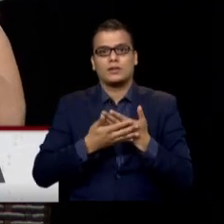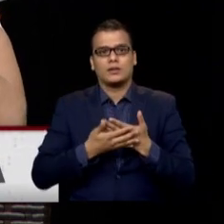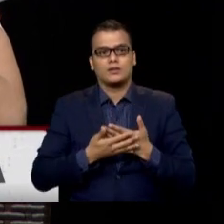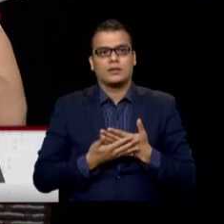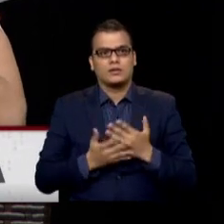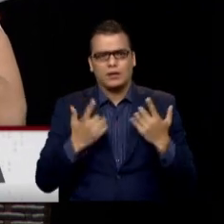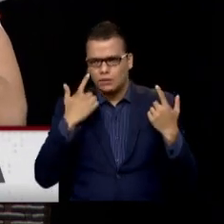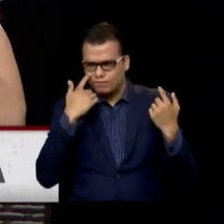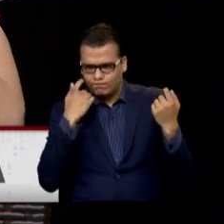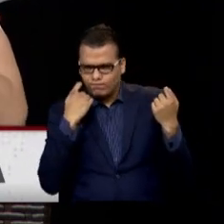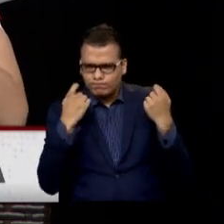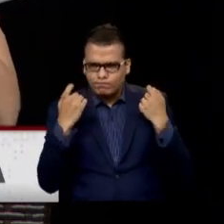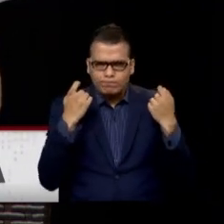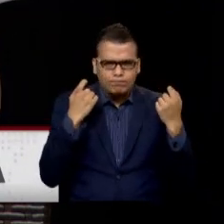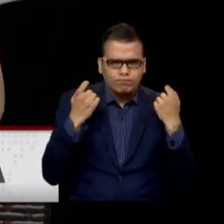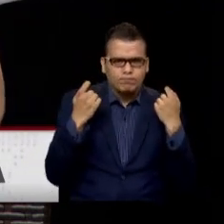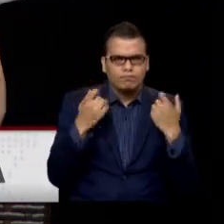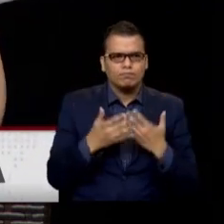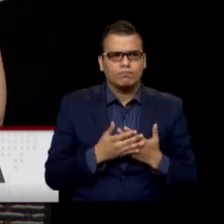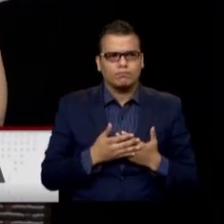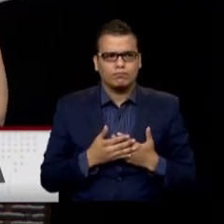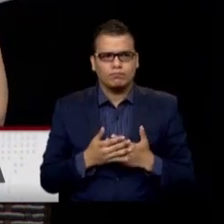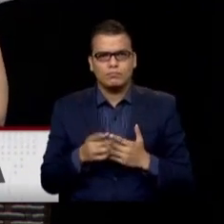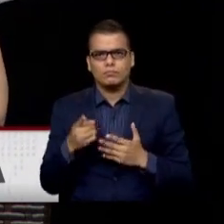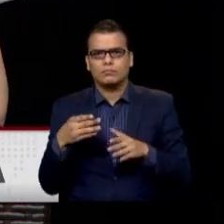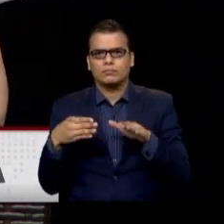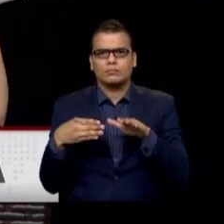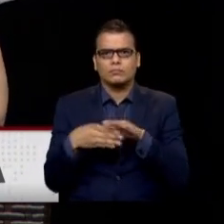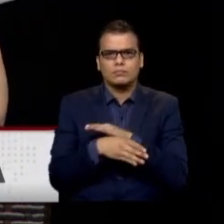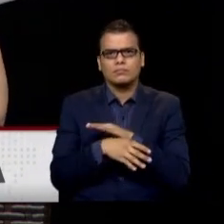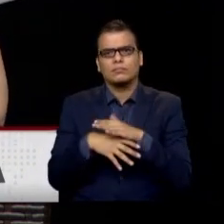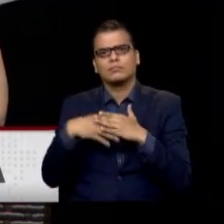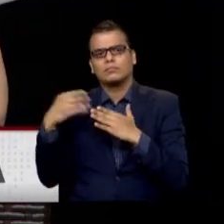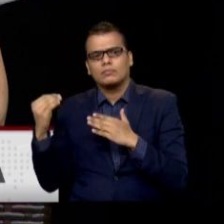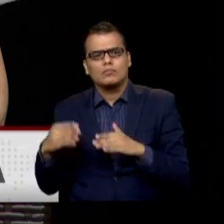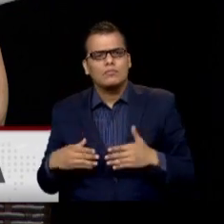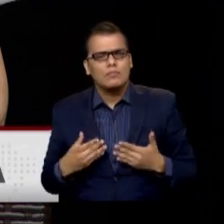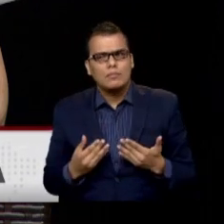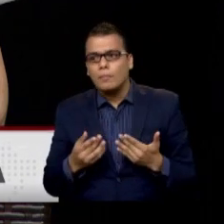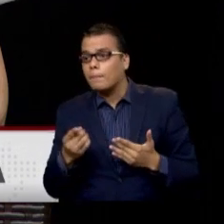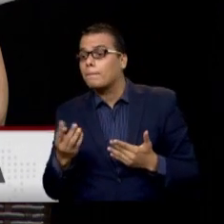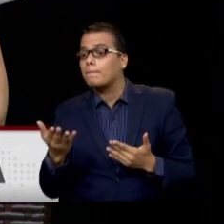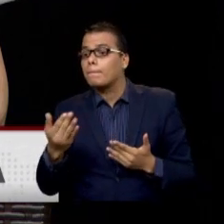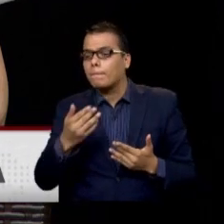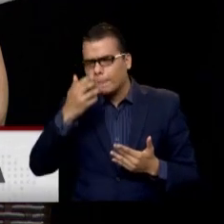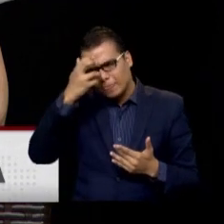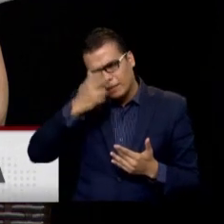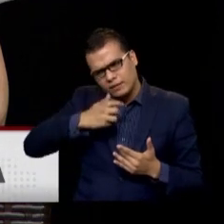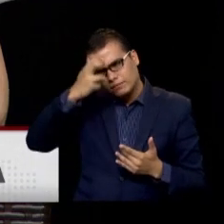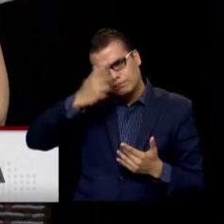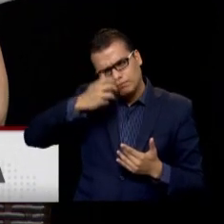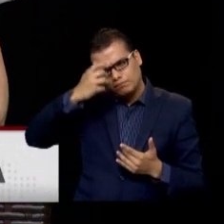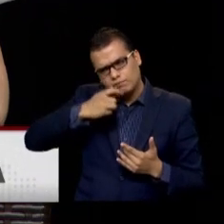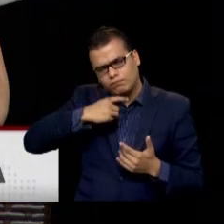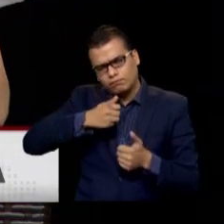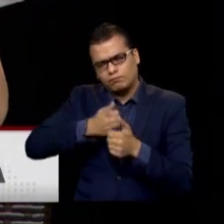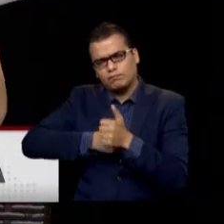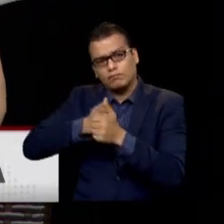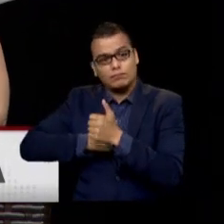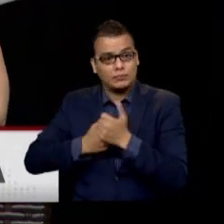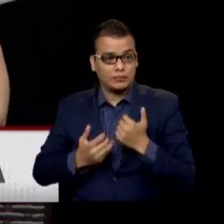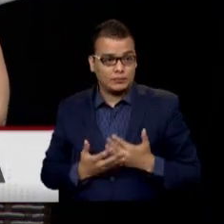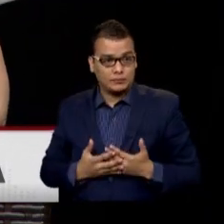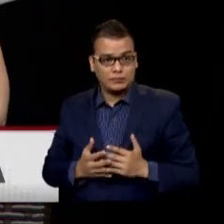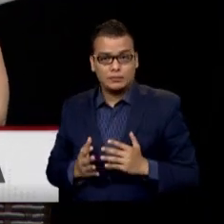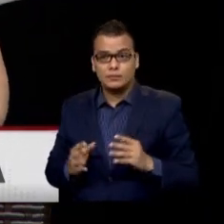unos controles en el ingreso a la estación del MIO, donde estamos haciendo las pruebas de tamizaje y también dando